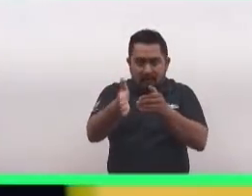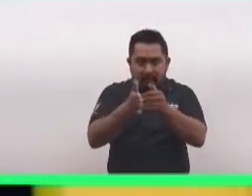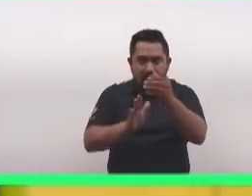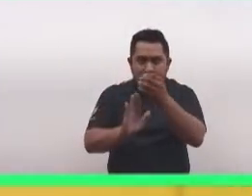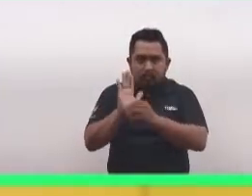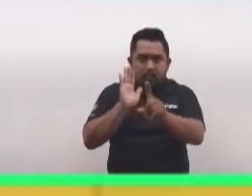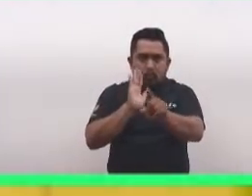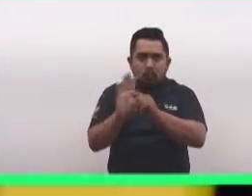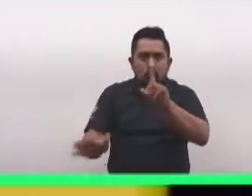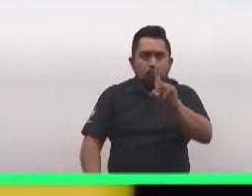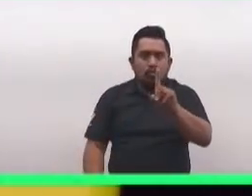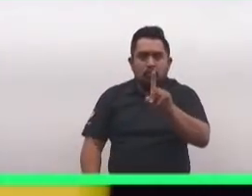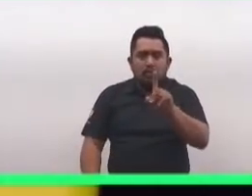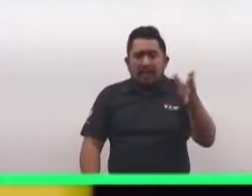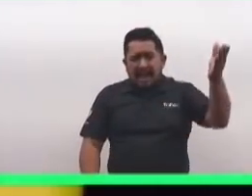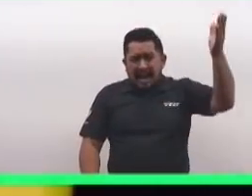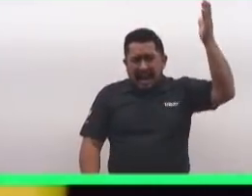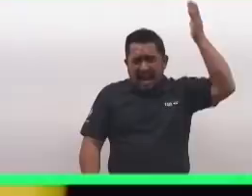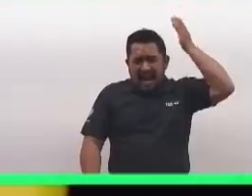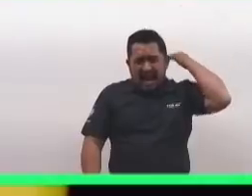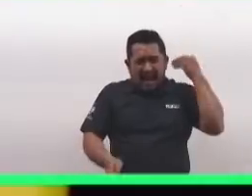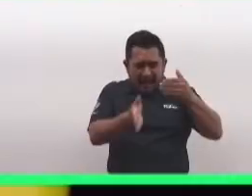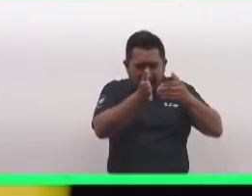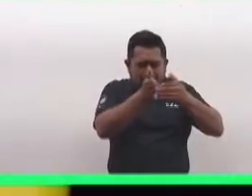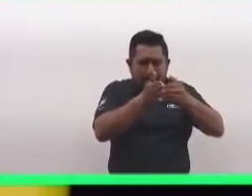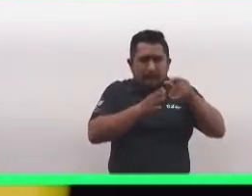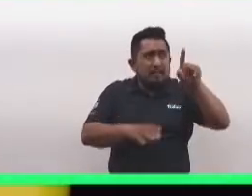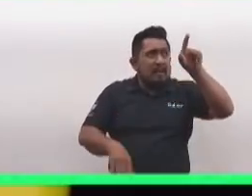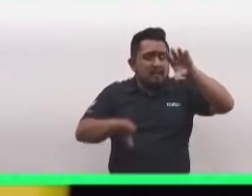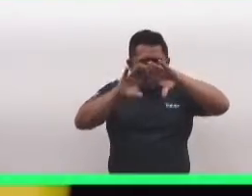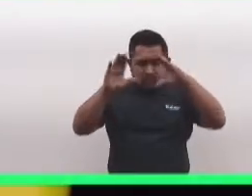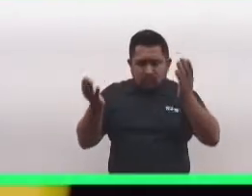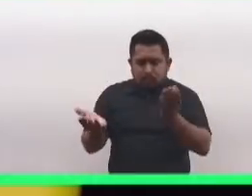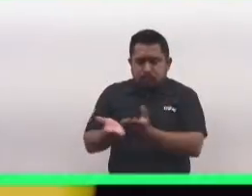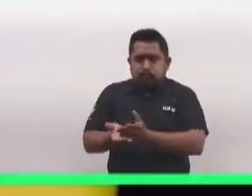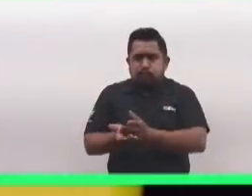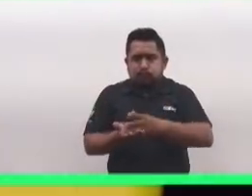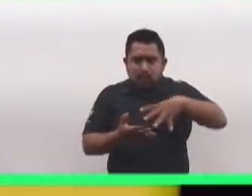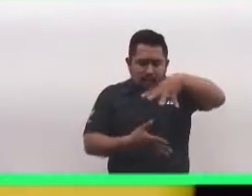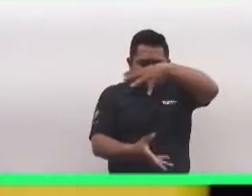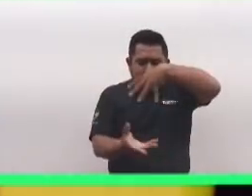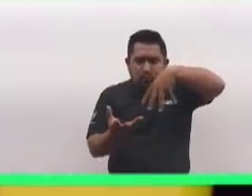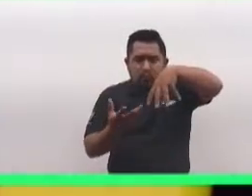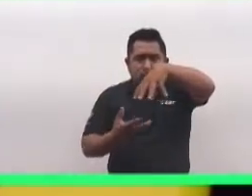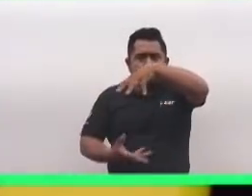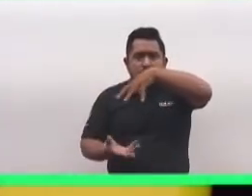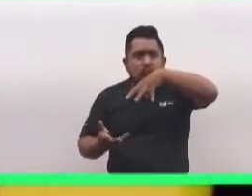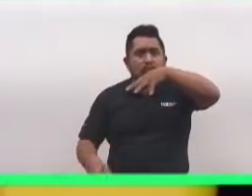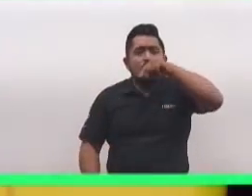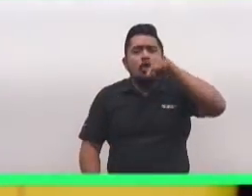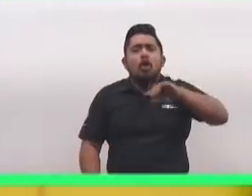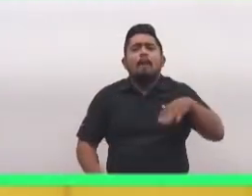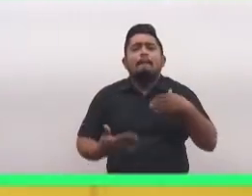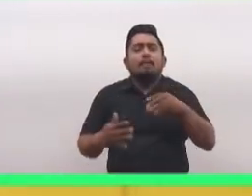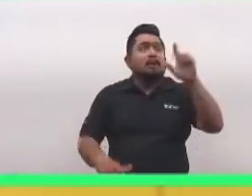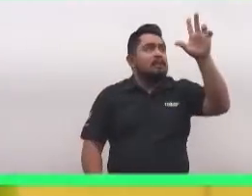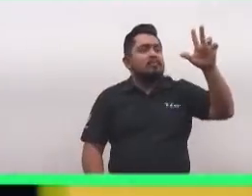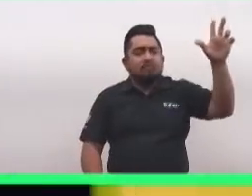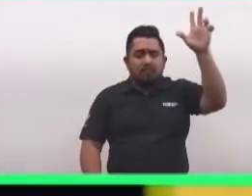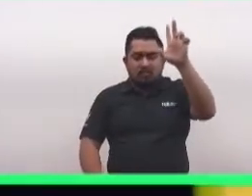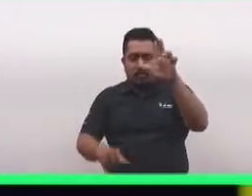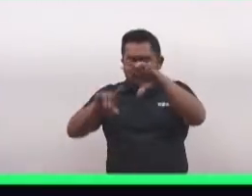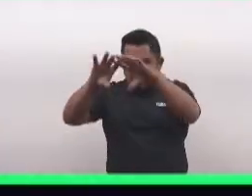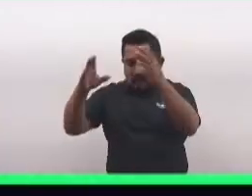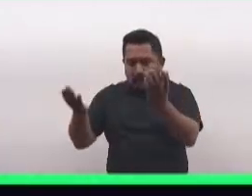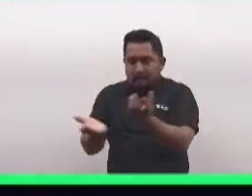señor en el principio creo dios los cielos y la tierra y porque no estaba la presencia de dios en toda la creación porque la tierra estaba de dos